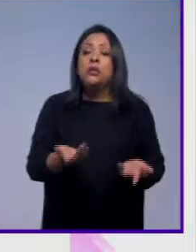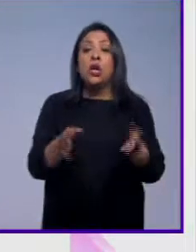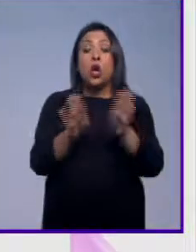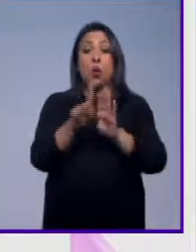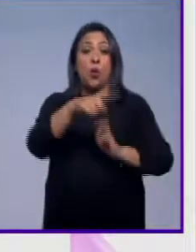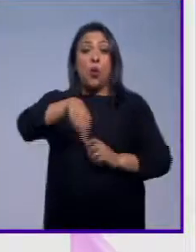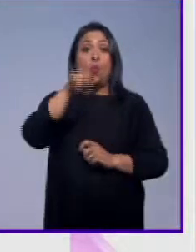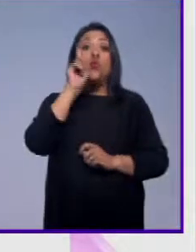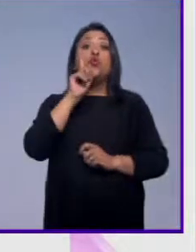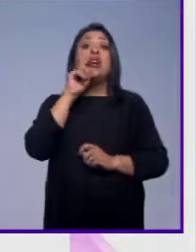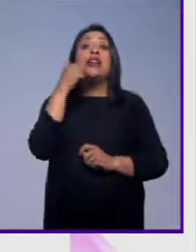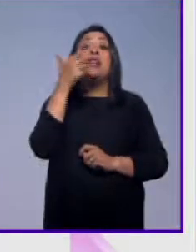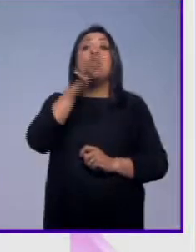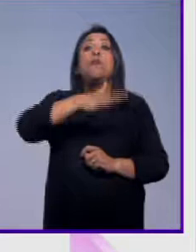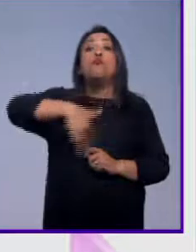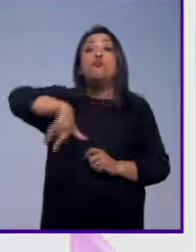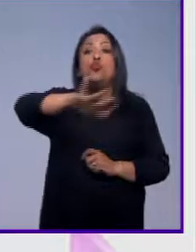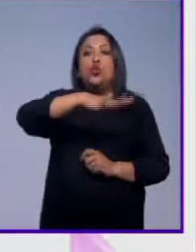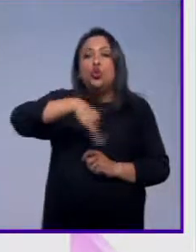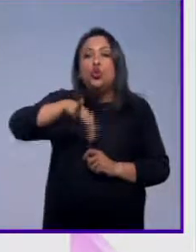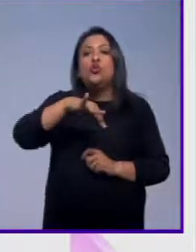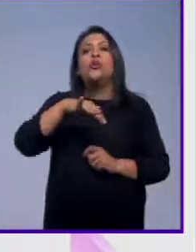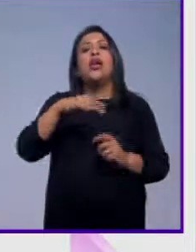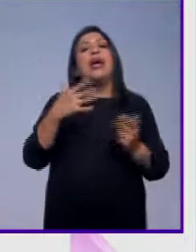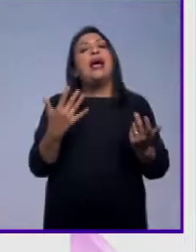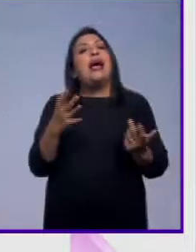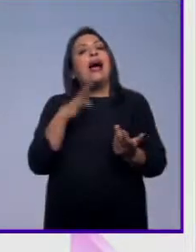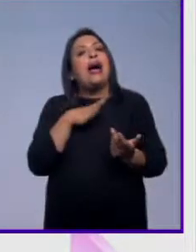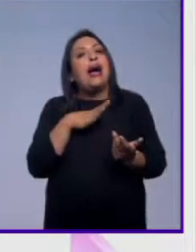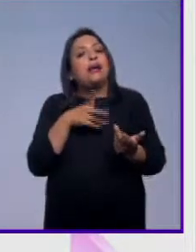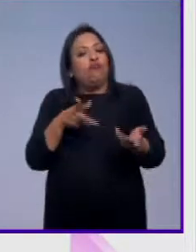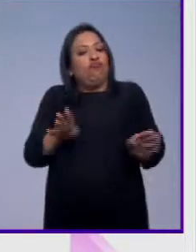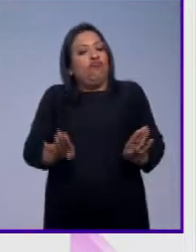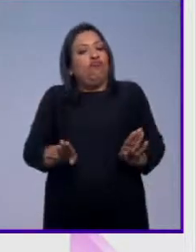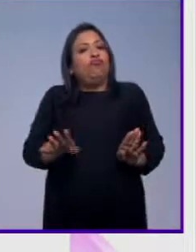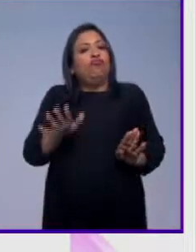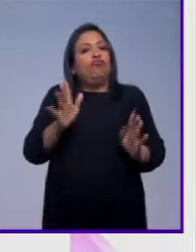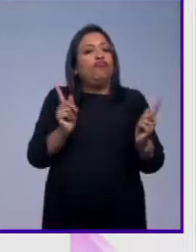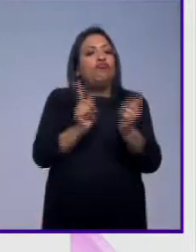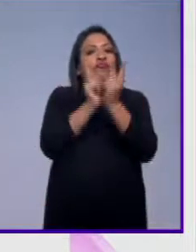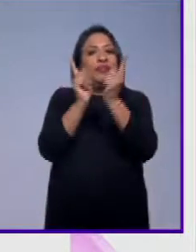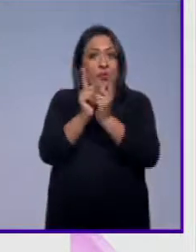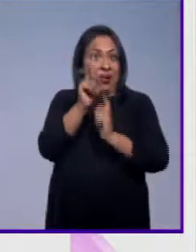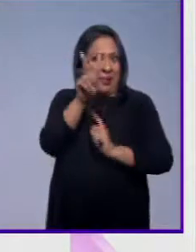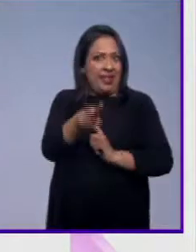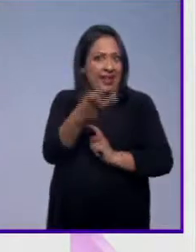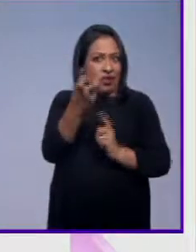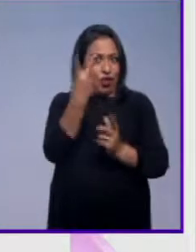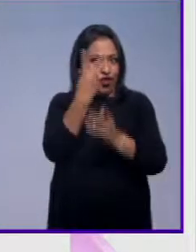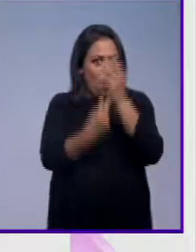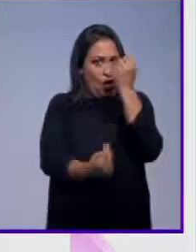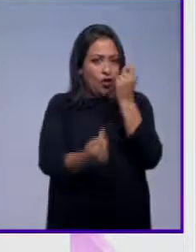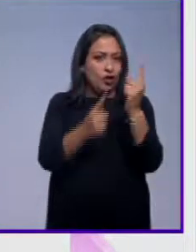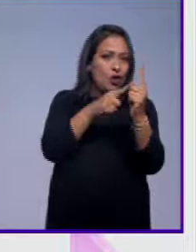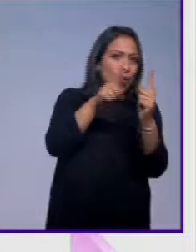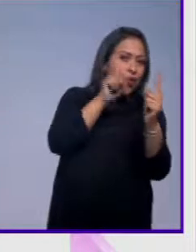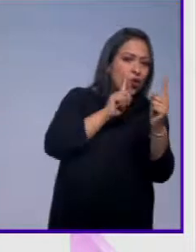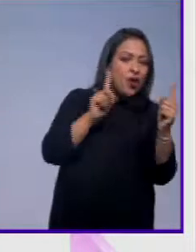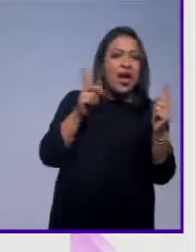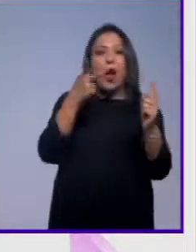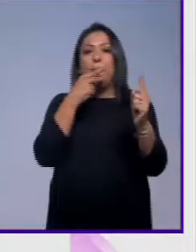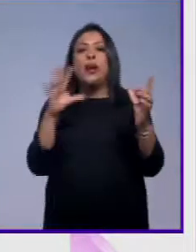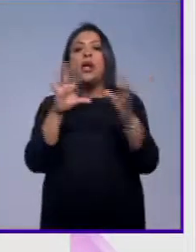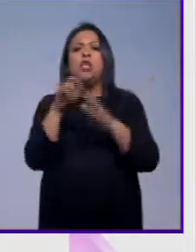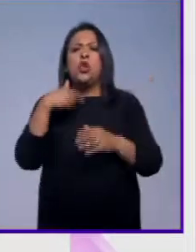tipo de mujer estás buscando qué está buscando ese tipo de hombre de verdad porque también es esta dualidad es totalmente los que se